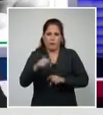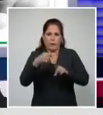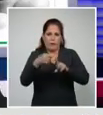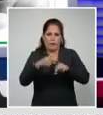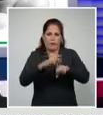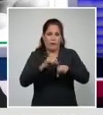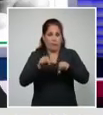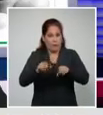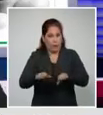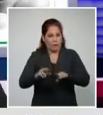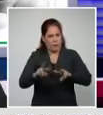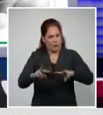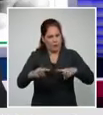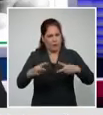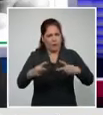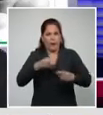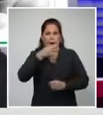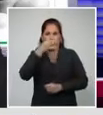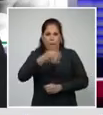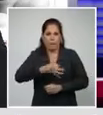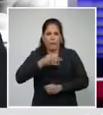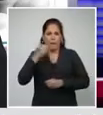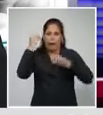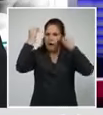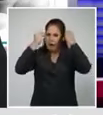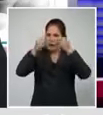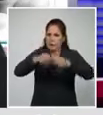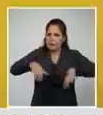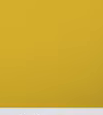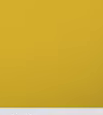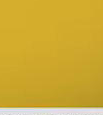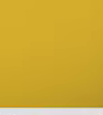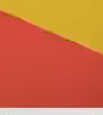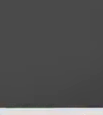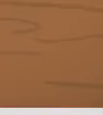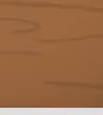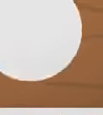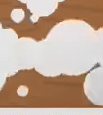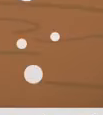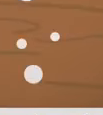pausa, luego retornamos para brevemente analizar la situación internacional.